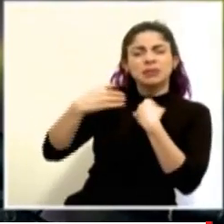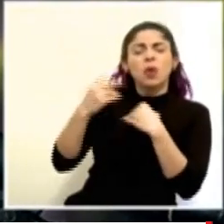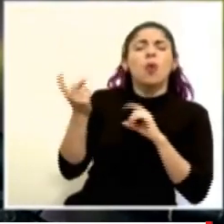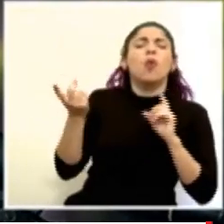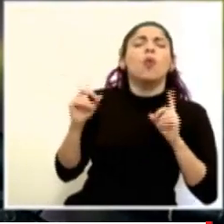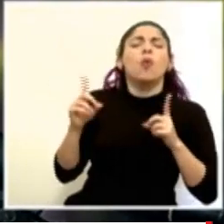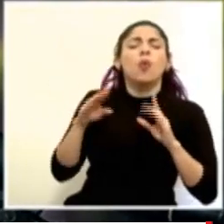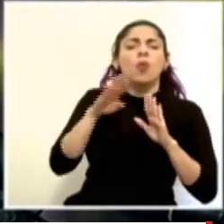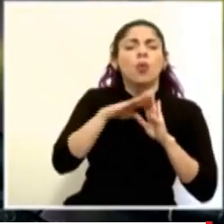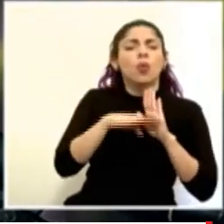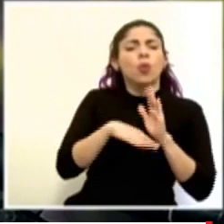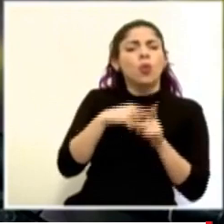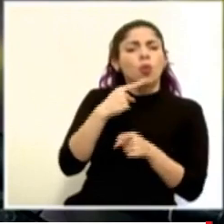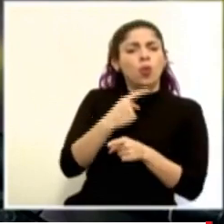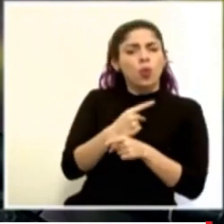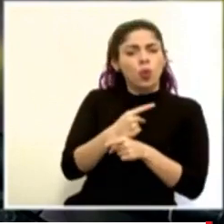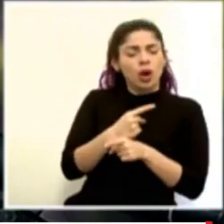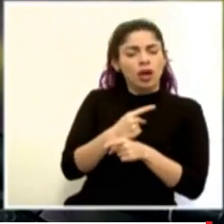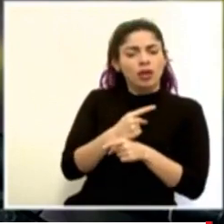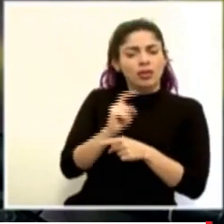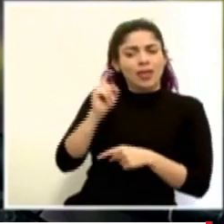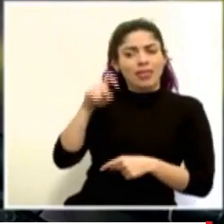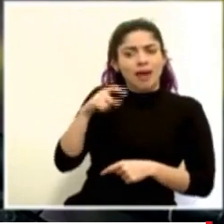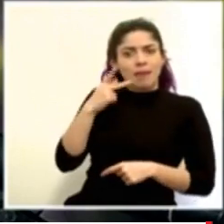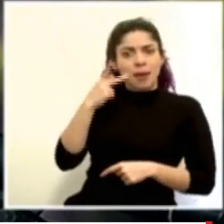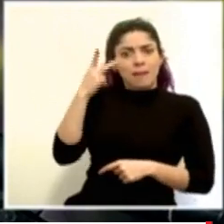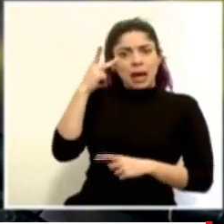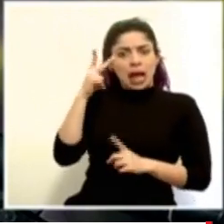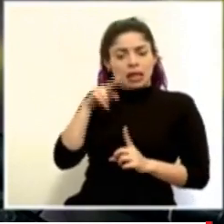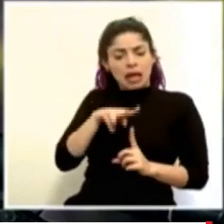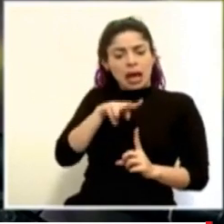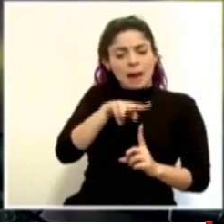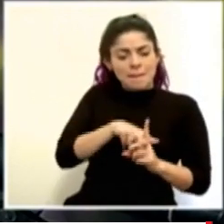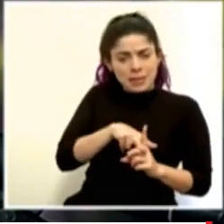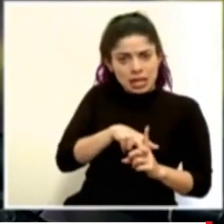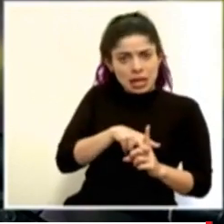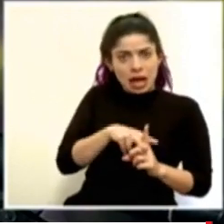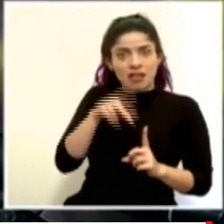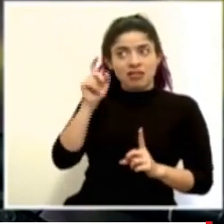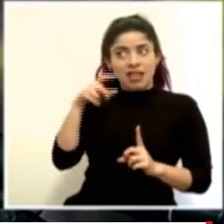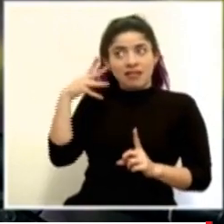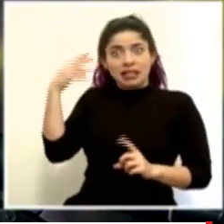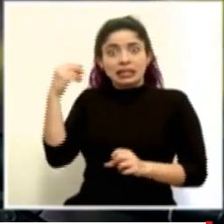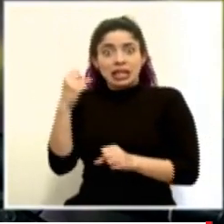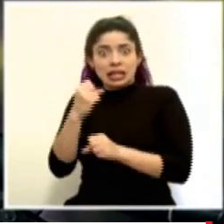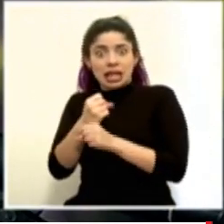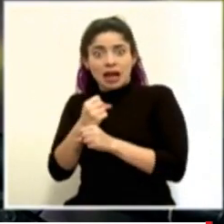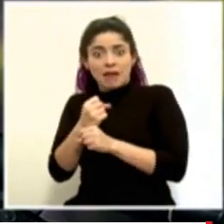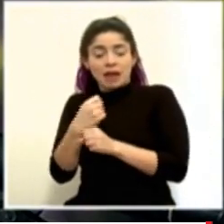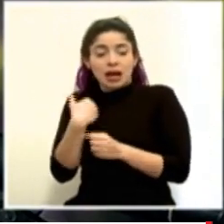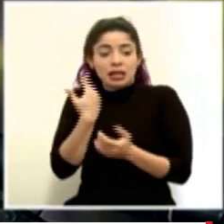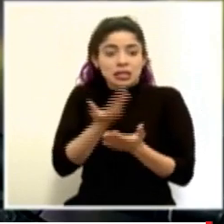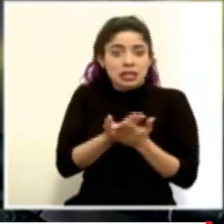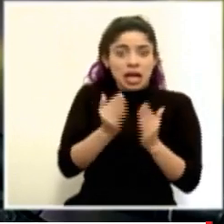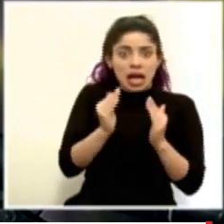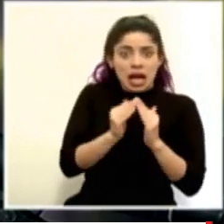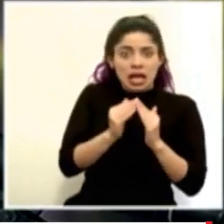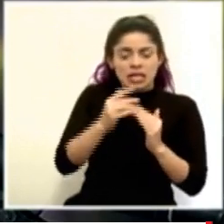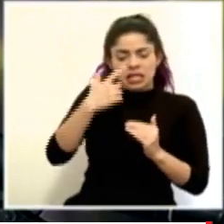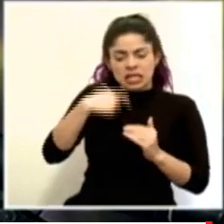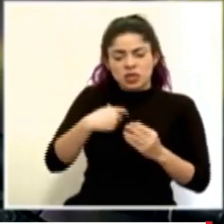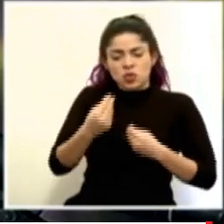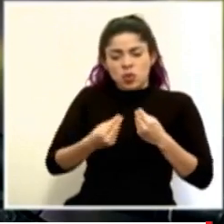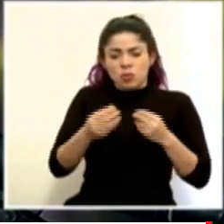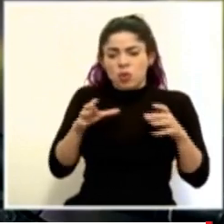es el protocolo correcto o debido que debe tener un padre de familia que tiene que salir a trabajar y que tiene que llegar a su casa y es